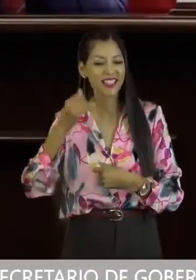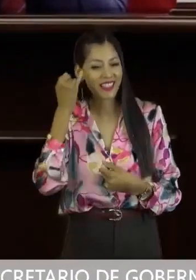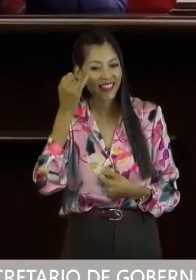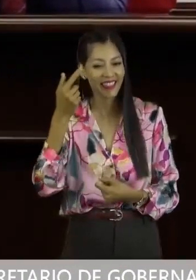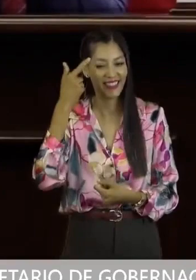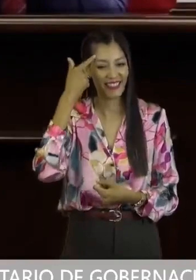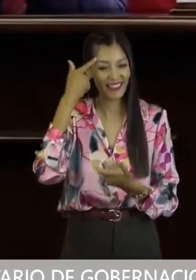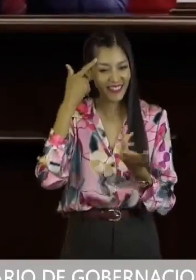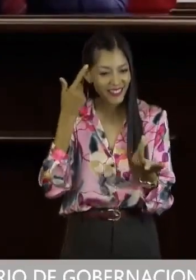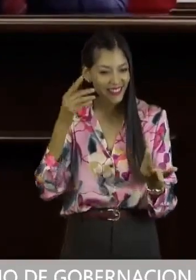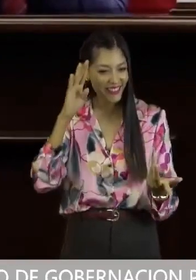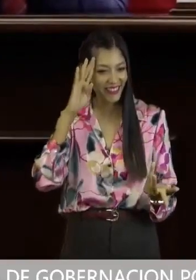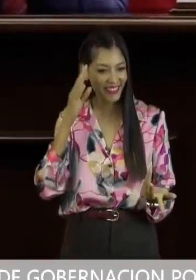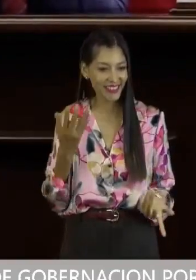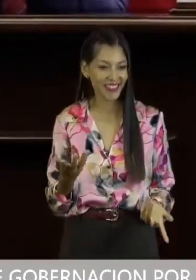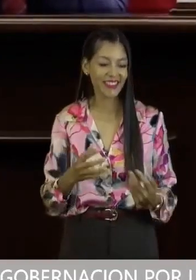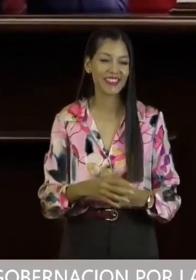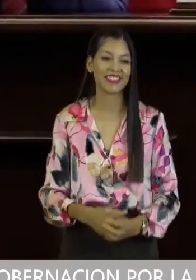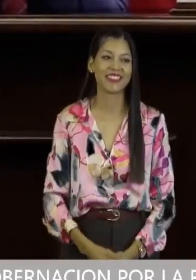imagínense.